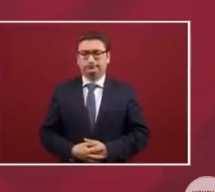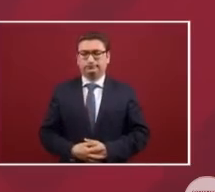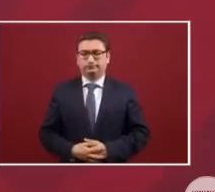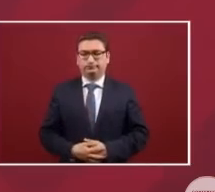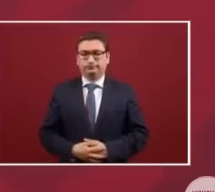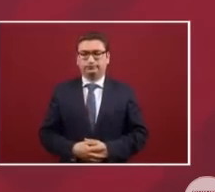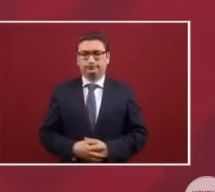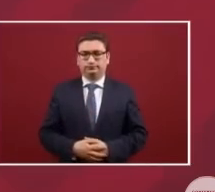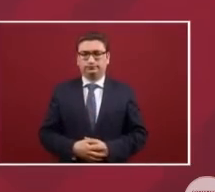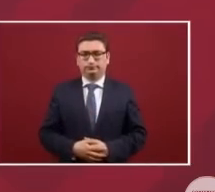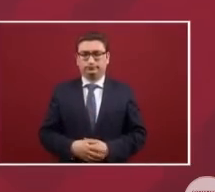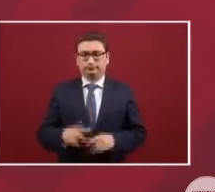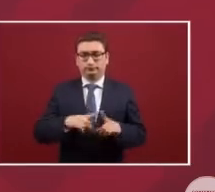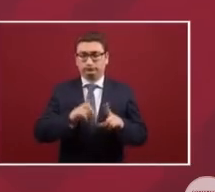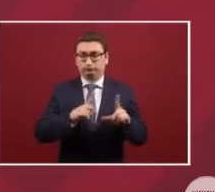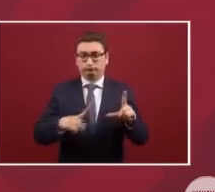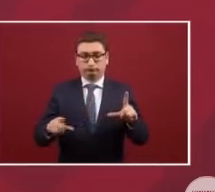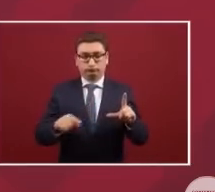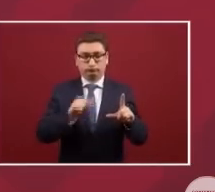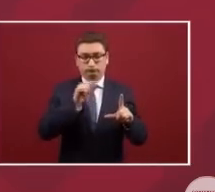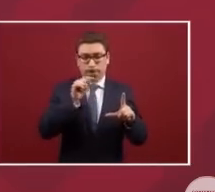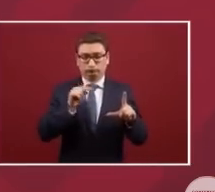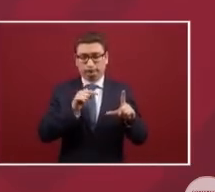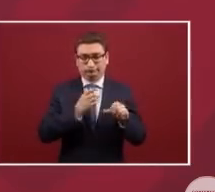todos los estados del país.